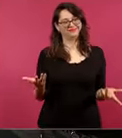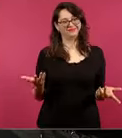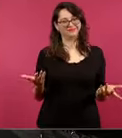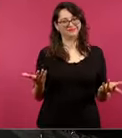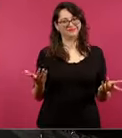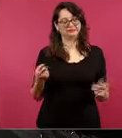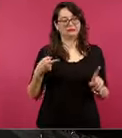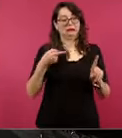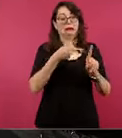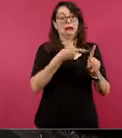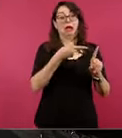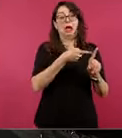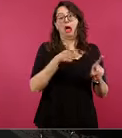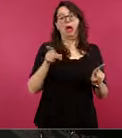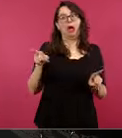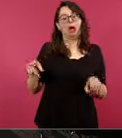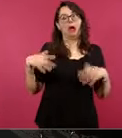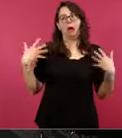dimensionando